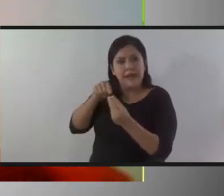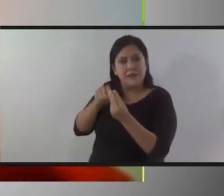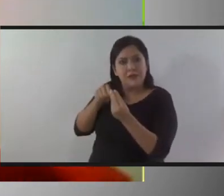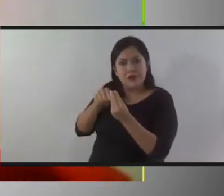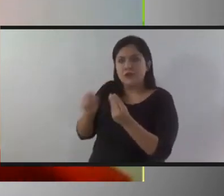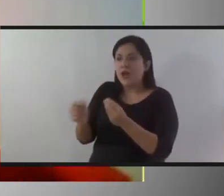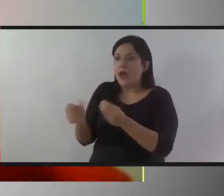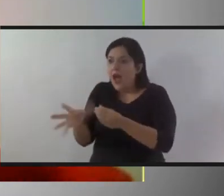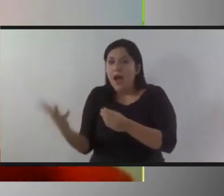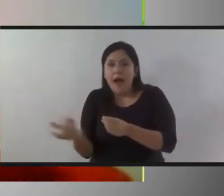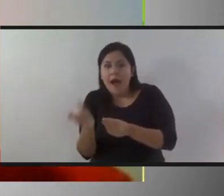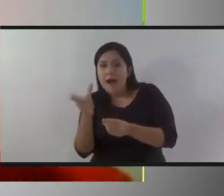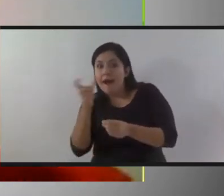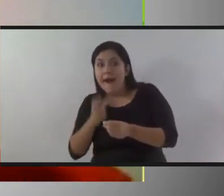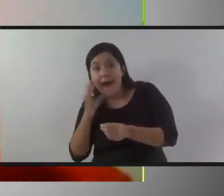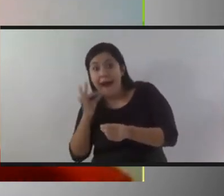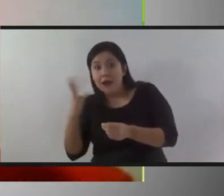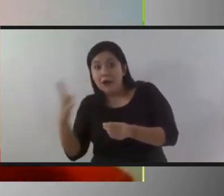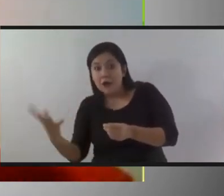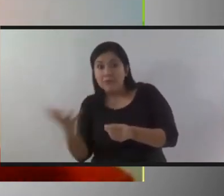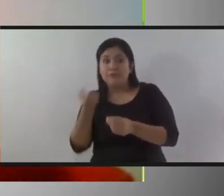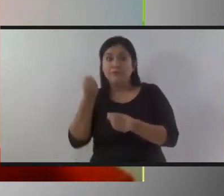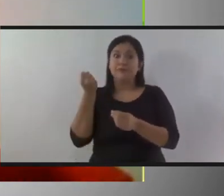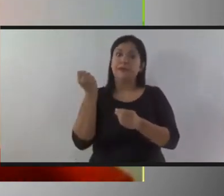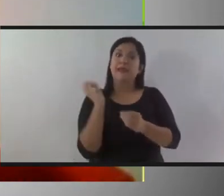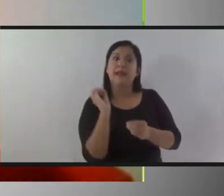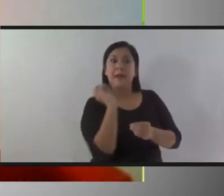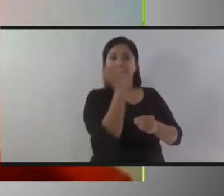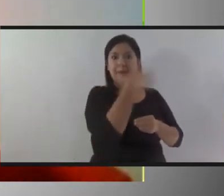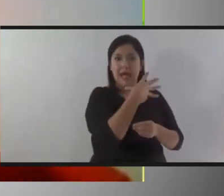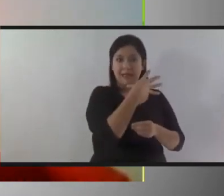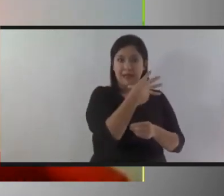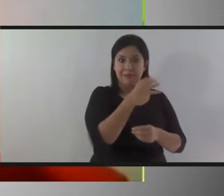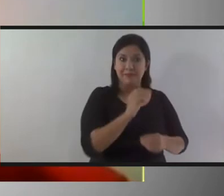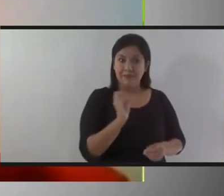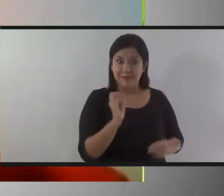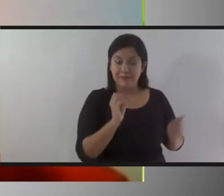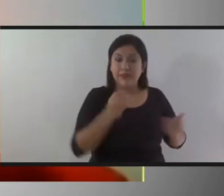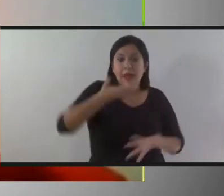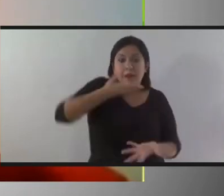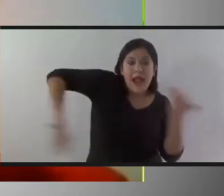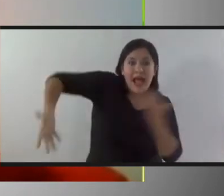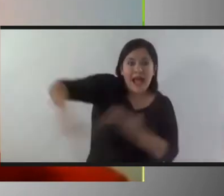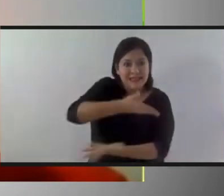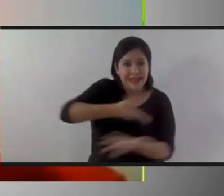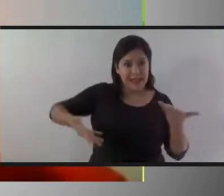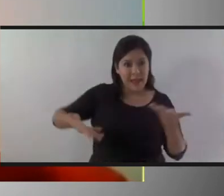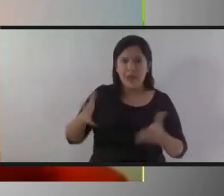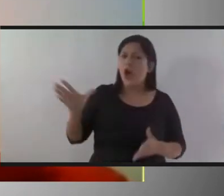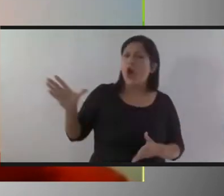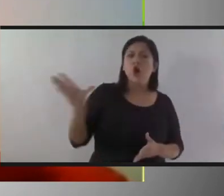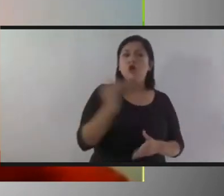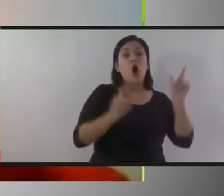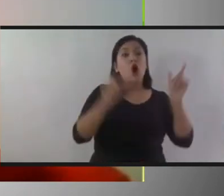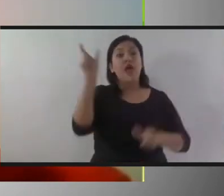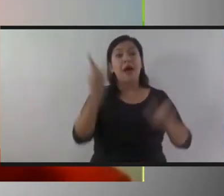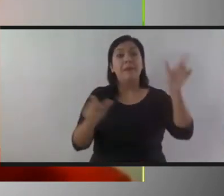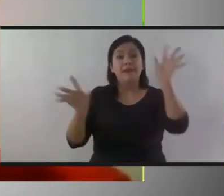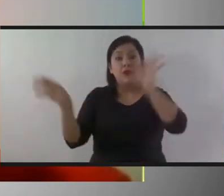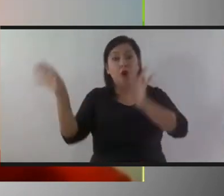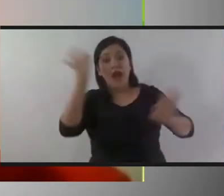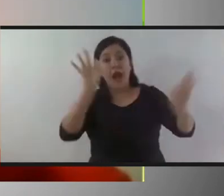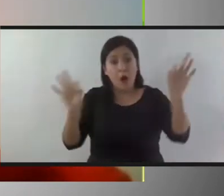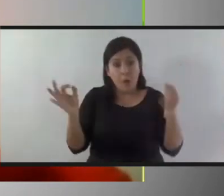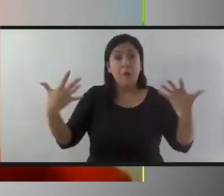harán llegar a los ponentes. Es decir, que al momento del intercambio, todos los comentarios se harán